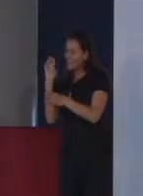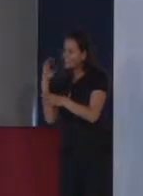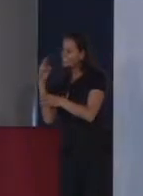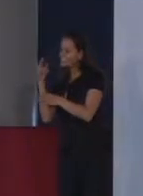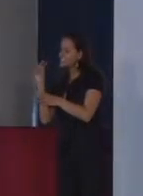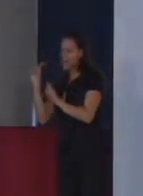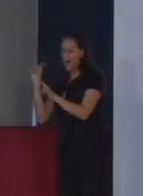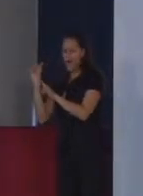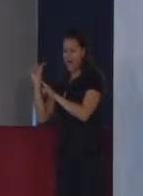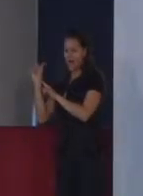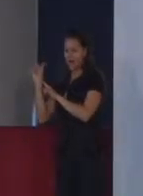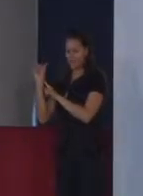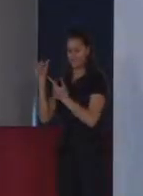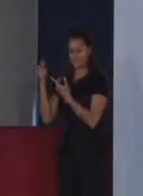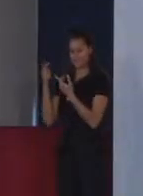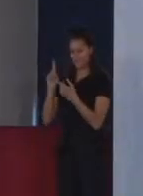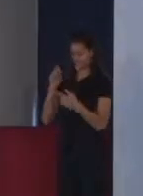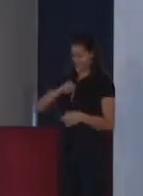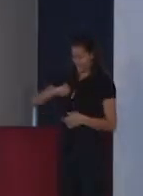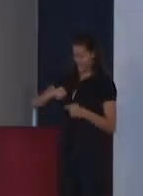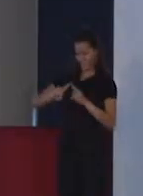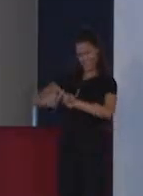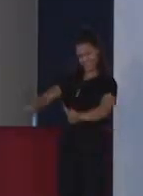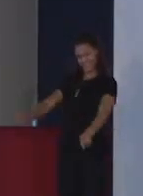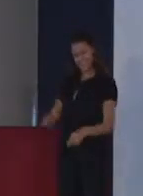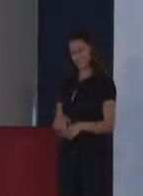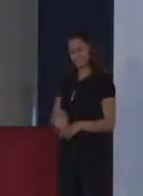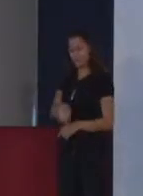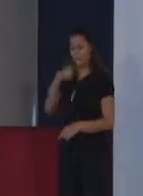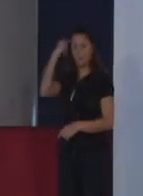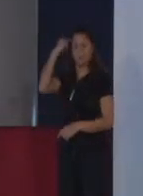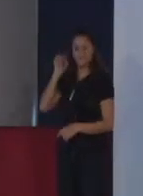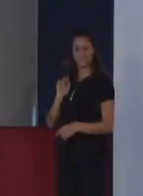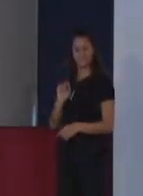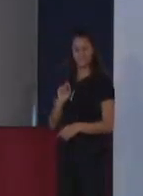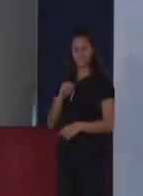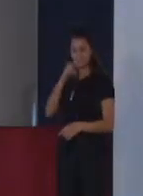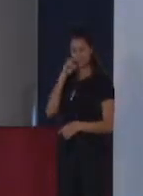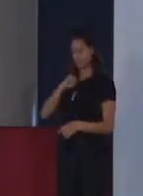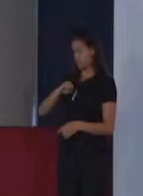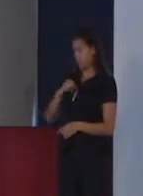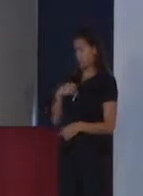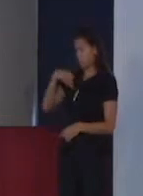que no tiene ninguna connotación en la vida del sujeto. Entonces,